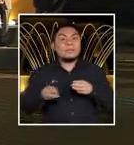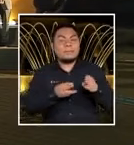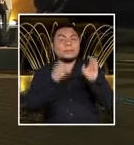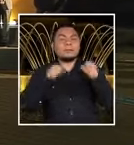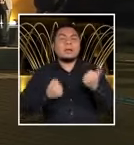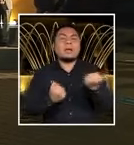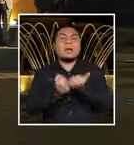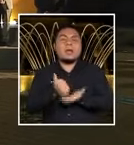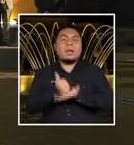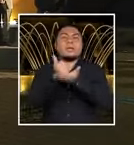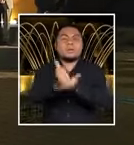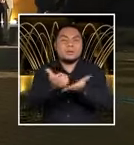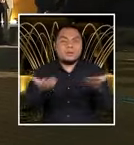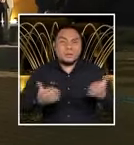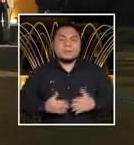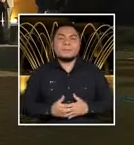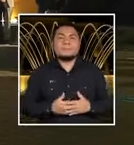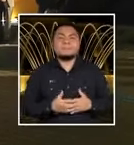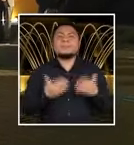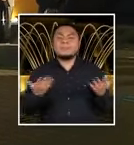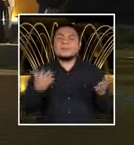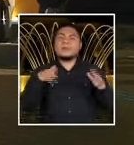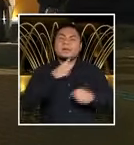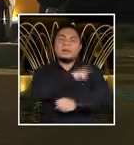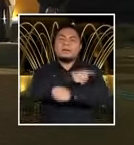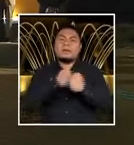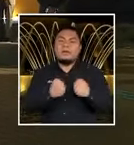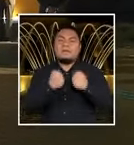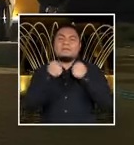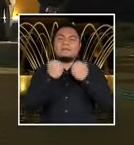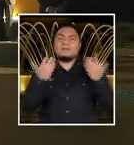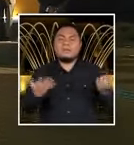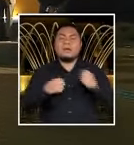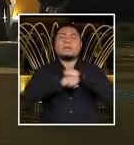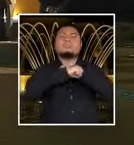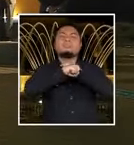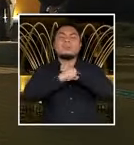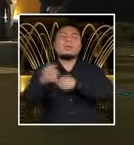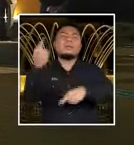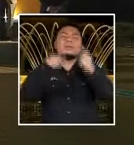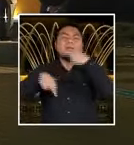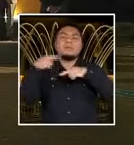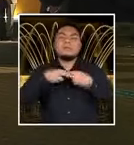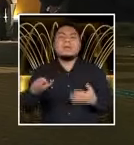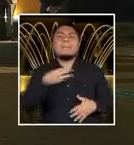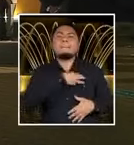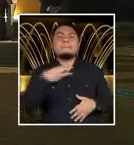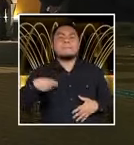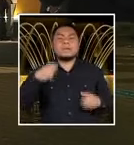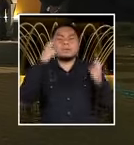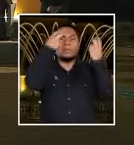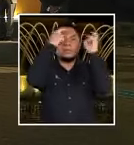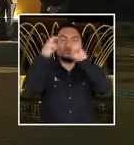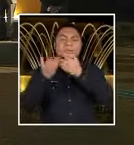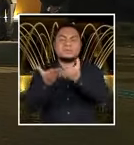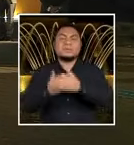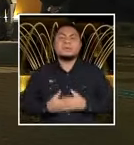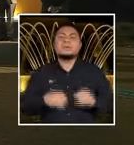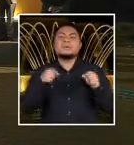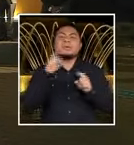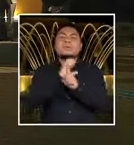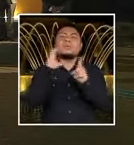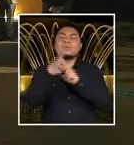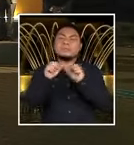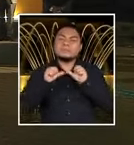estamos ayudando a fortalecer a la campaña Volver del Ministerio de Comercio Exterior y Turismo. La